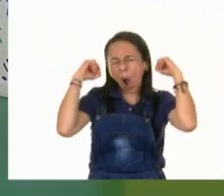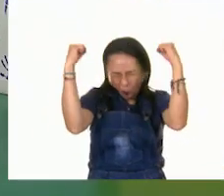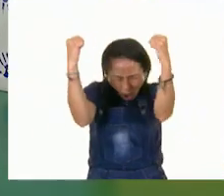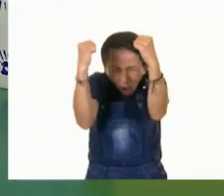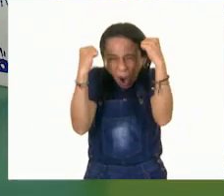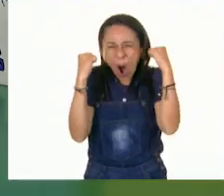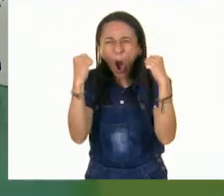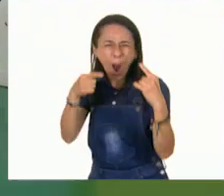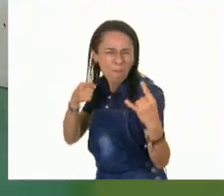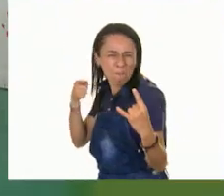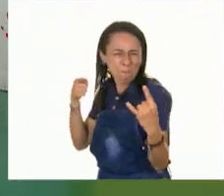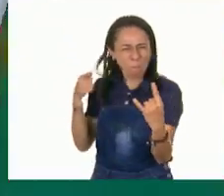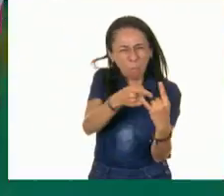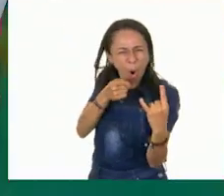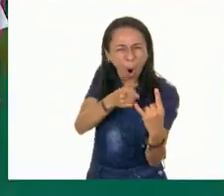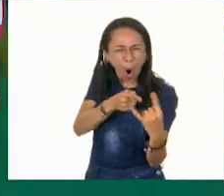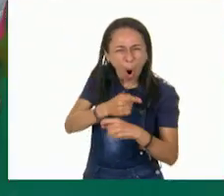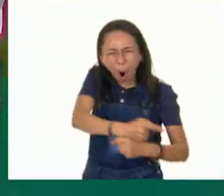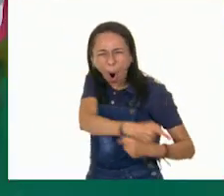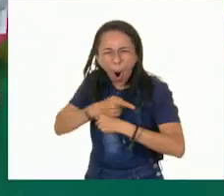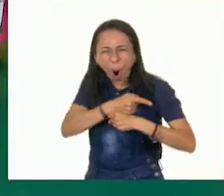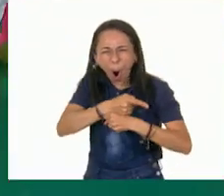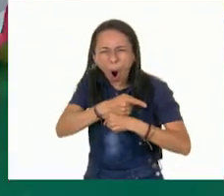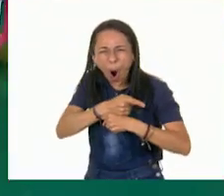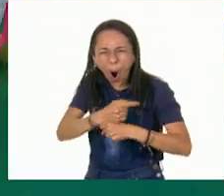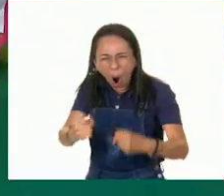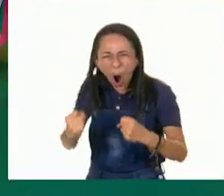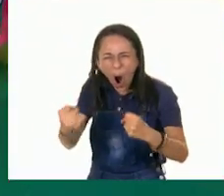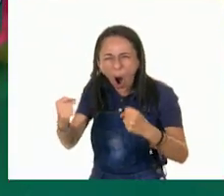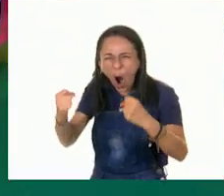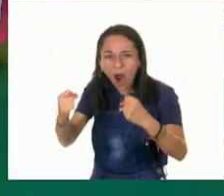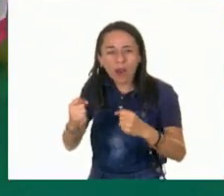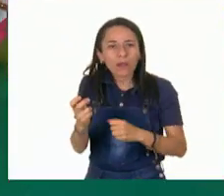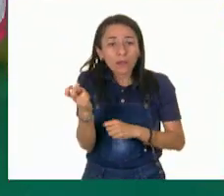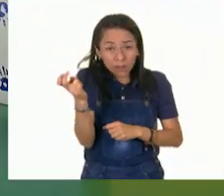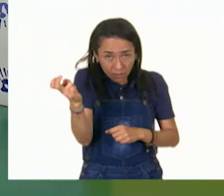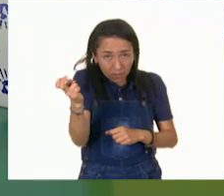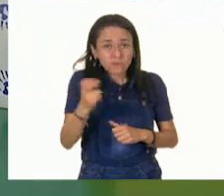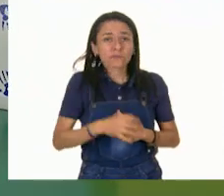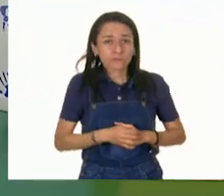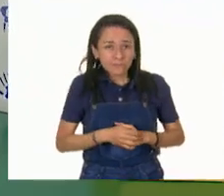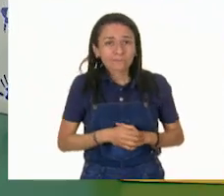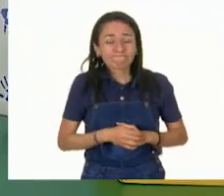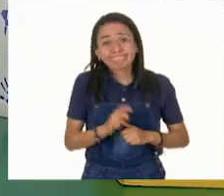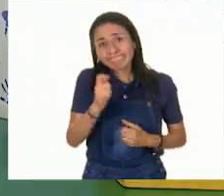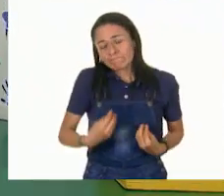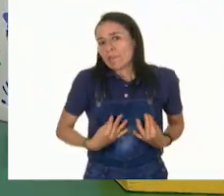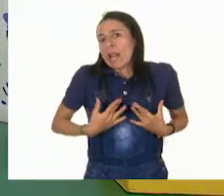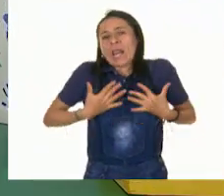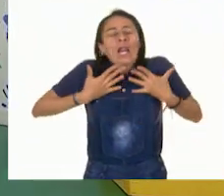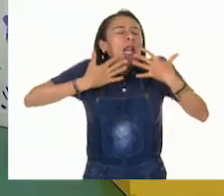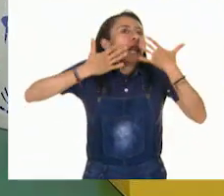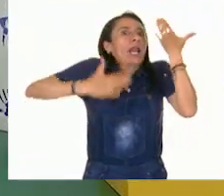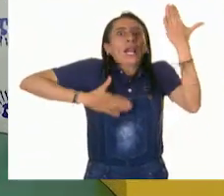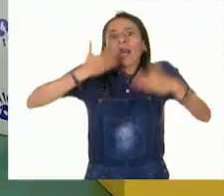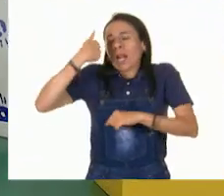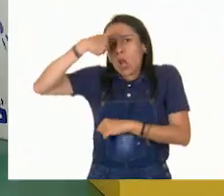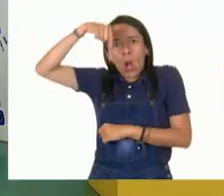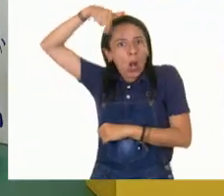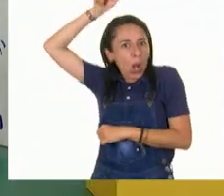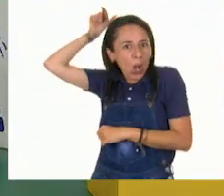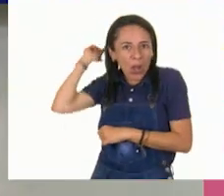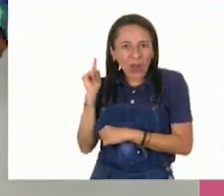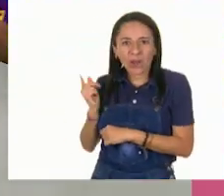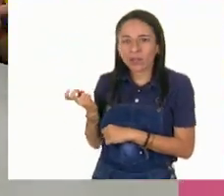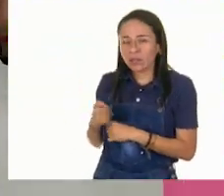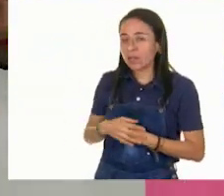¡gol! Y todo el mundo se pone bien loquito. ¿Sí? Así es eso, ¿no? Esa es la euforia. Ay, por es eso es cansada, la máxima. Muy